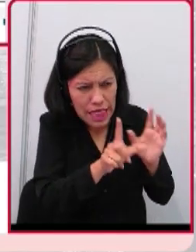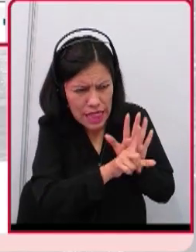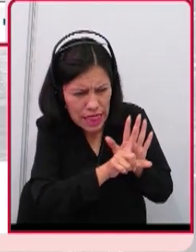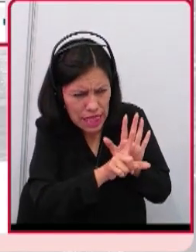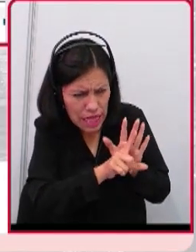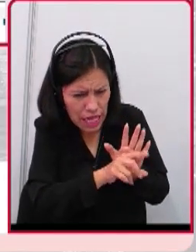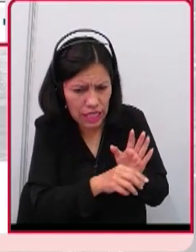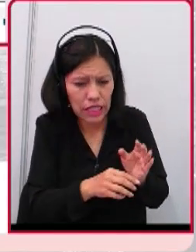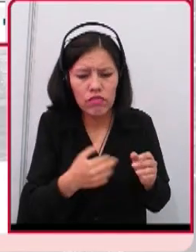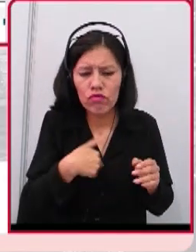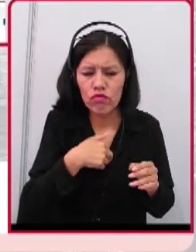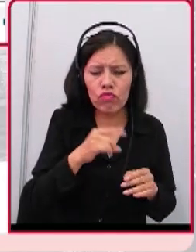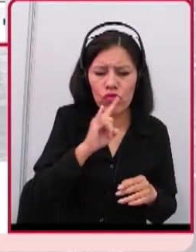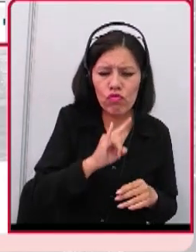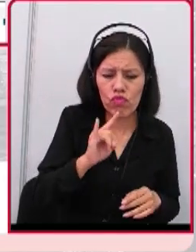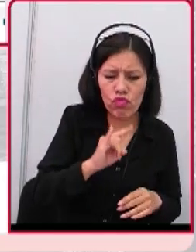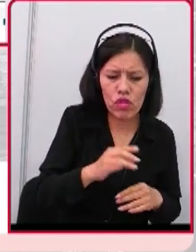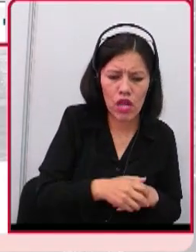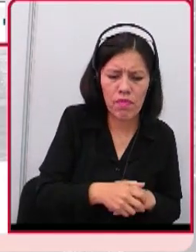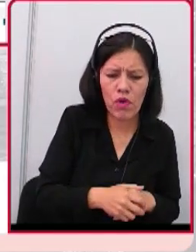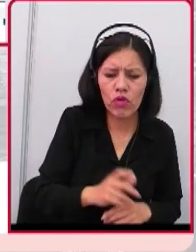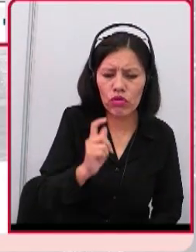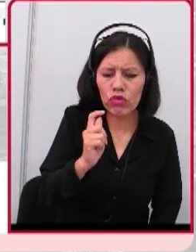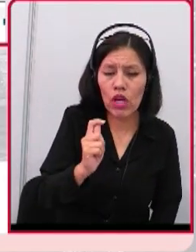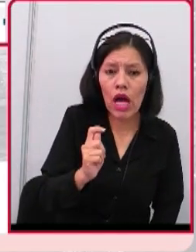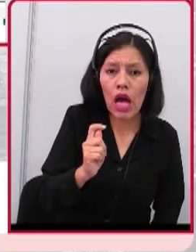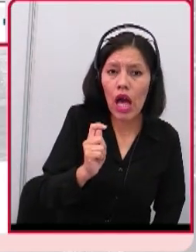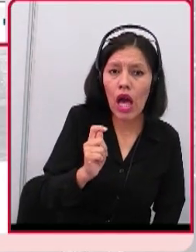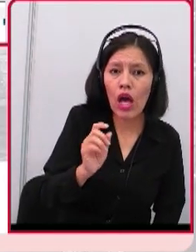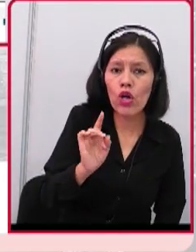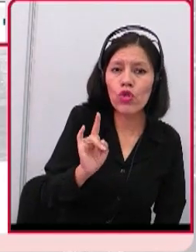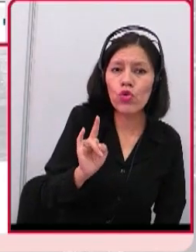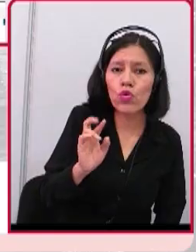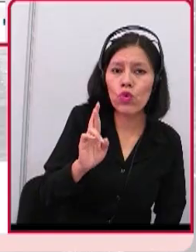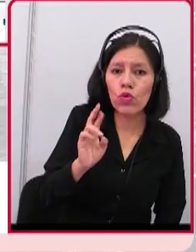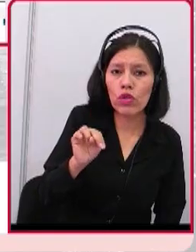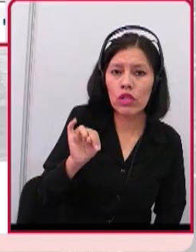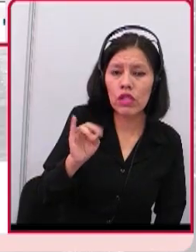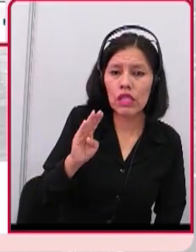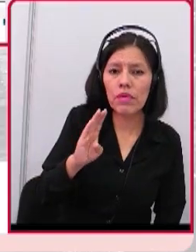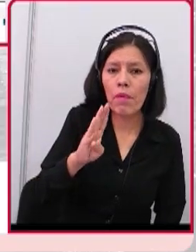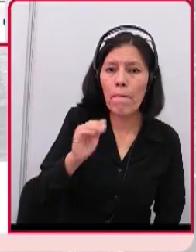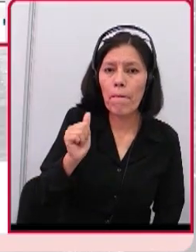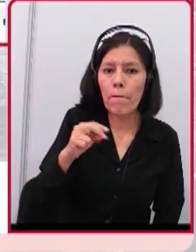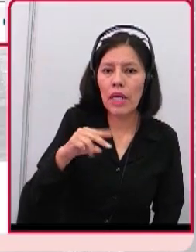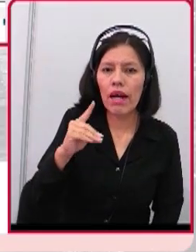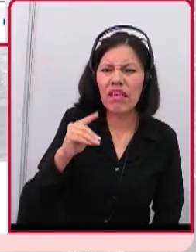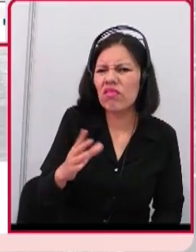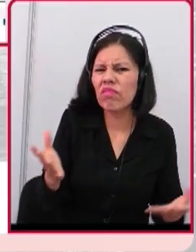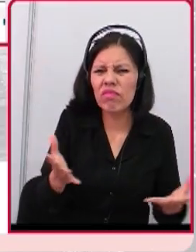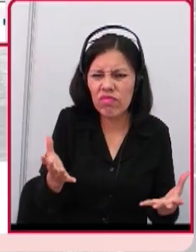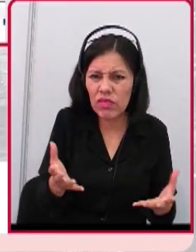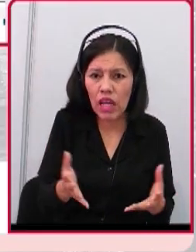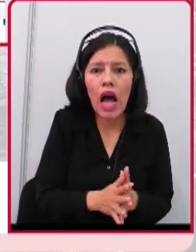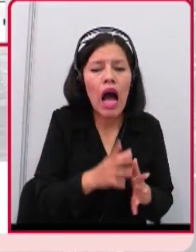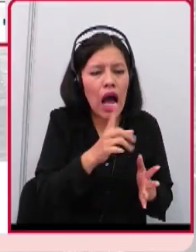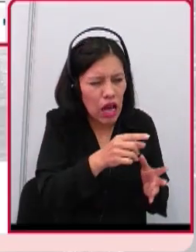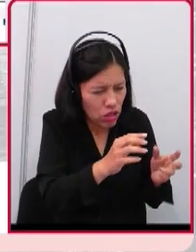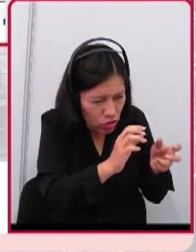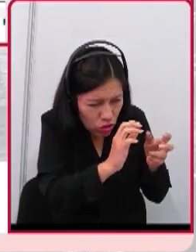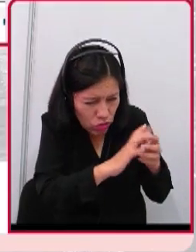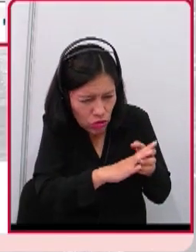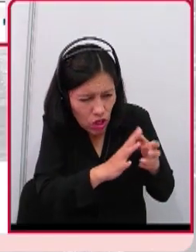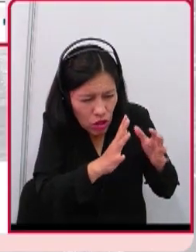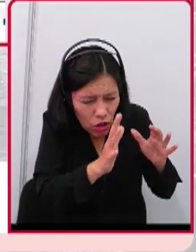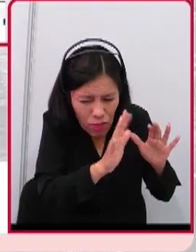les mencioné, Peñasquito es un depósito muy, muy grande. Entonces, el problema aquí es que trabajamos con una